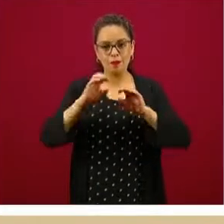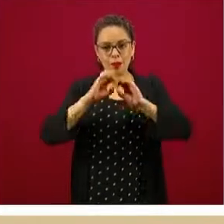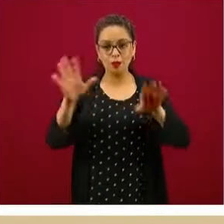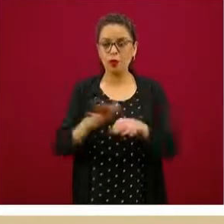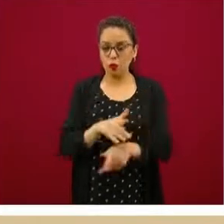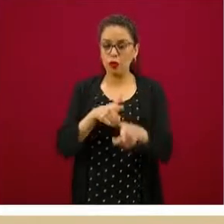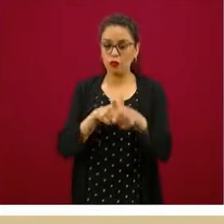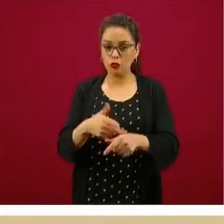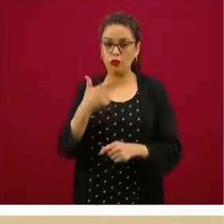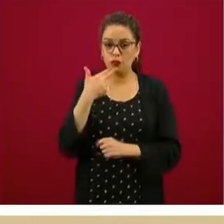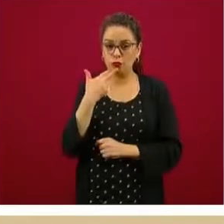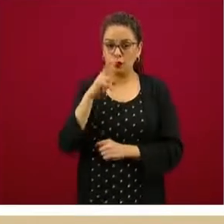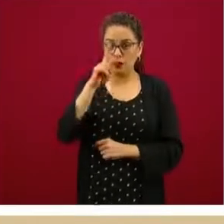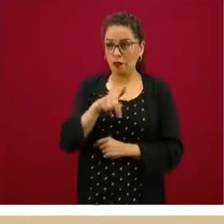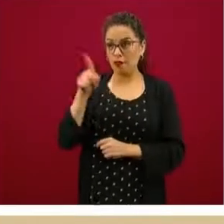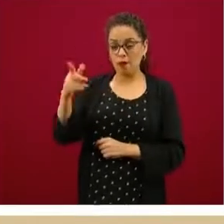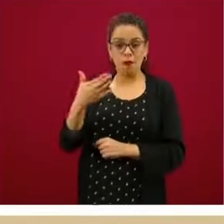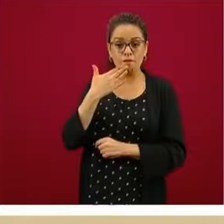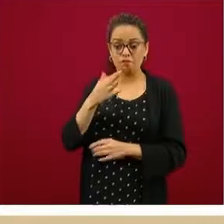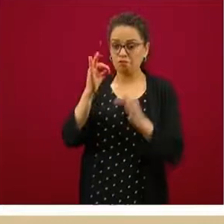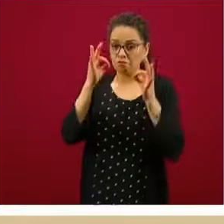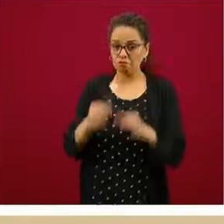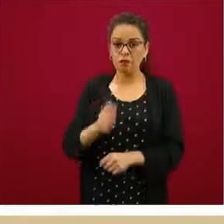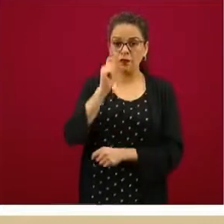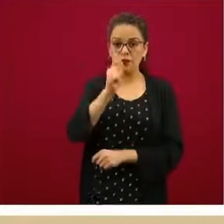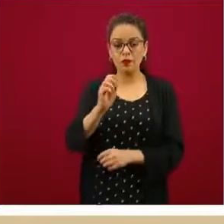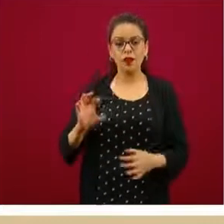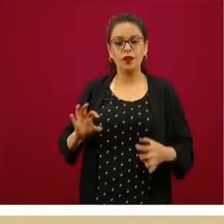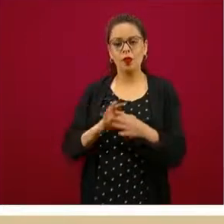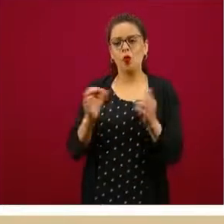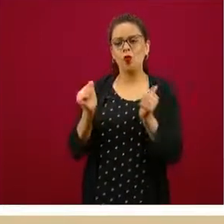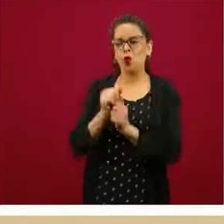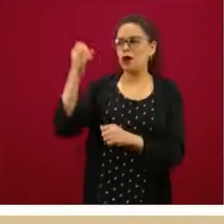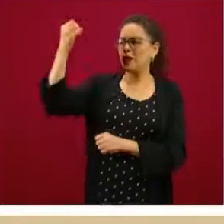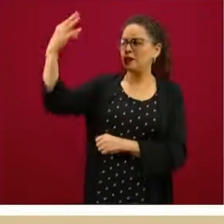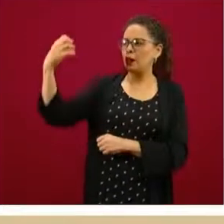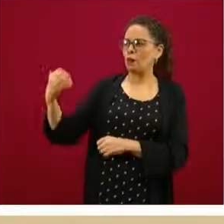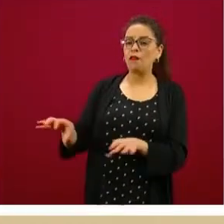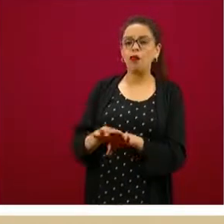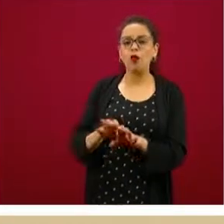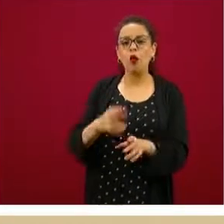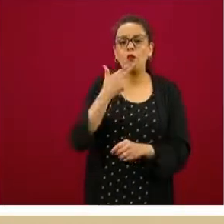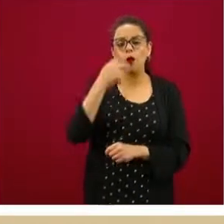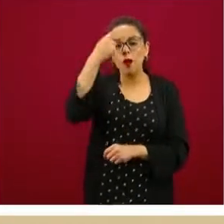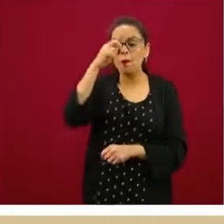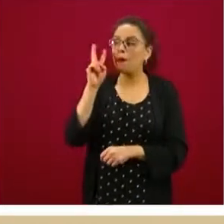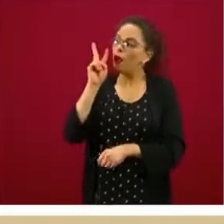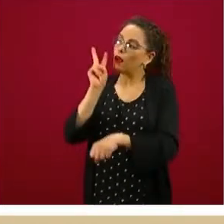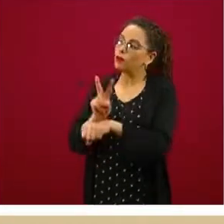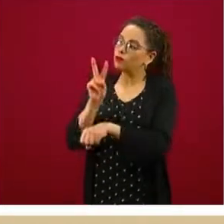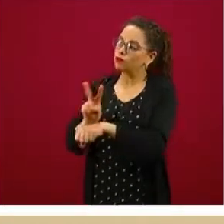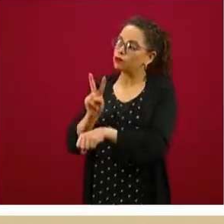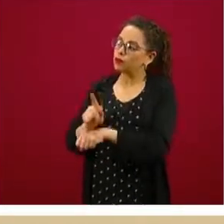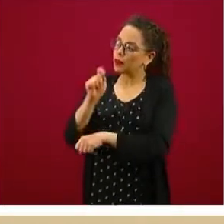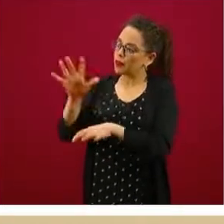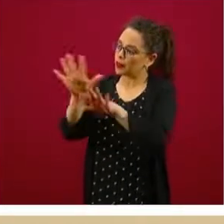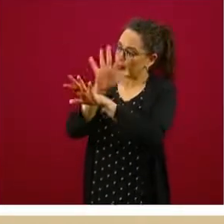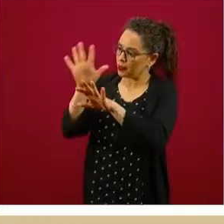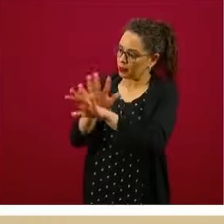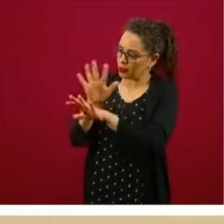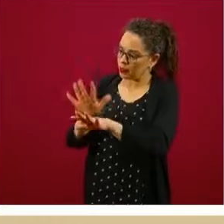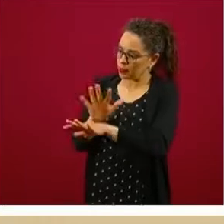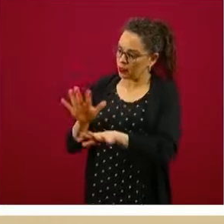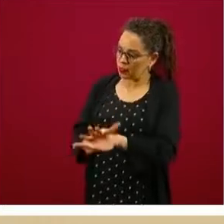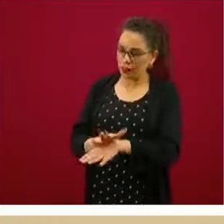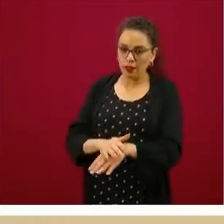que corresponde en la metodología del semáforo. Nos permite ir monitoreando el cambio con respecto a